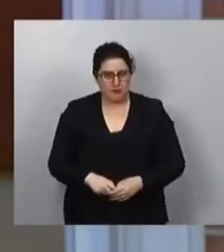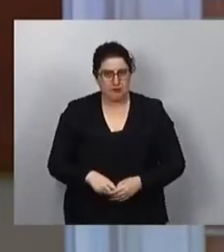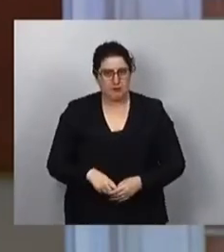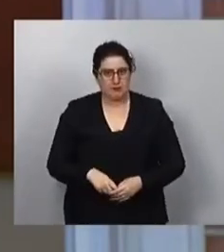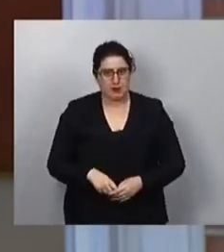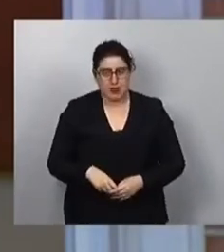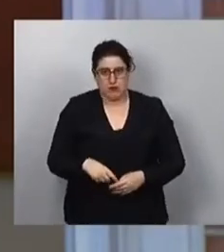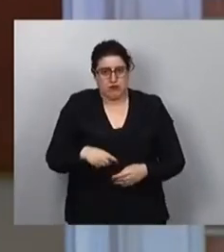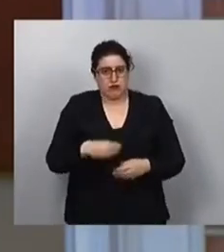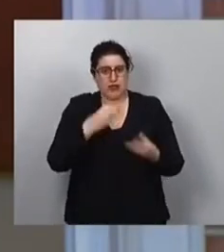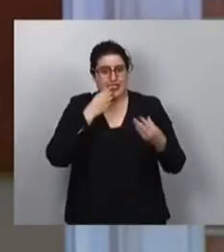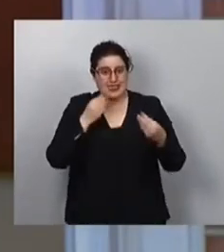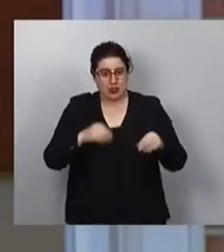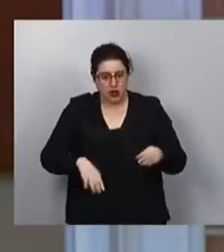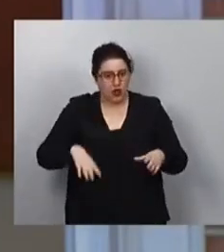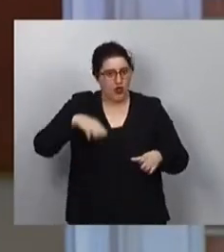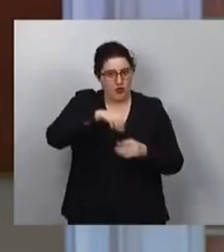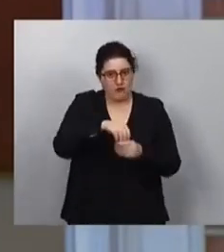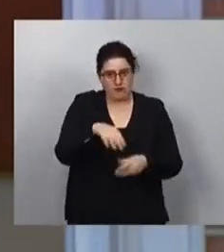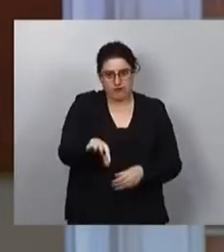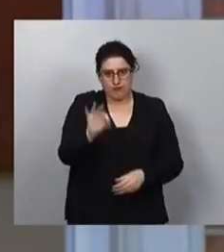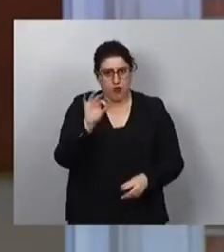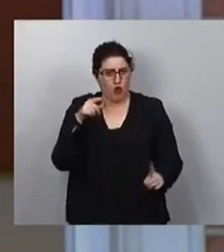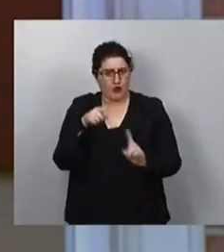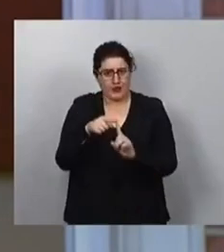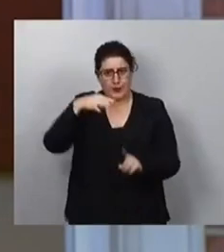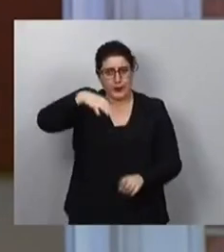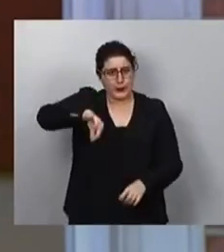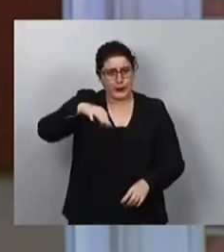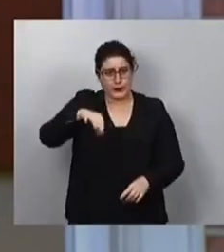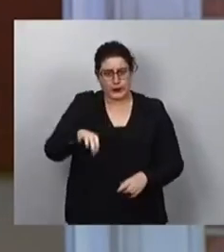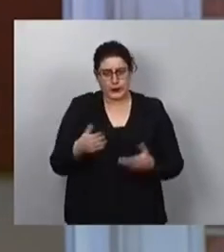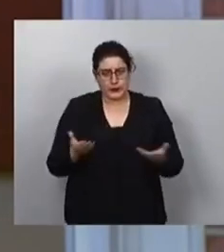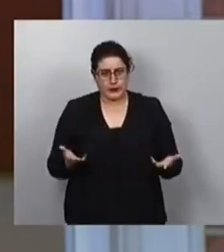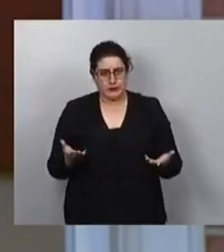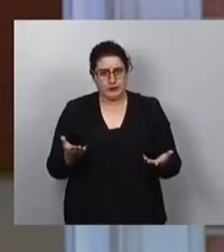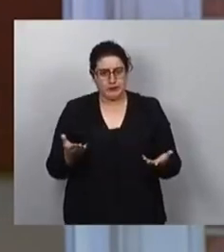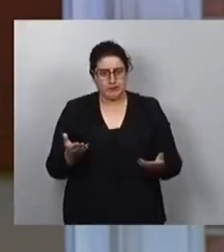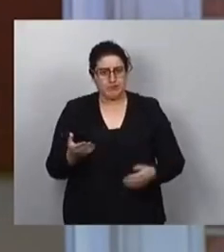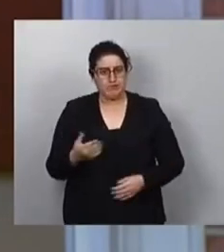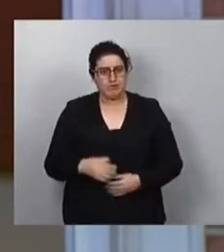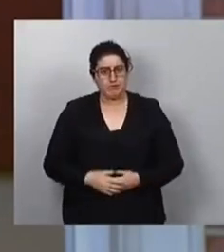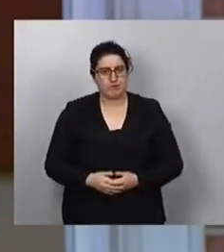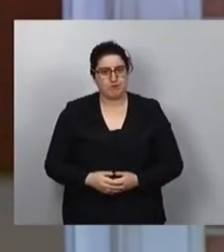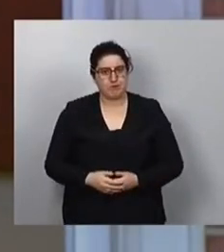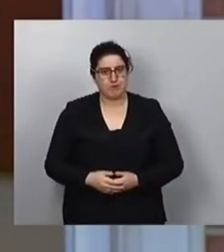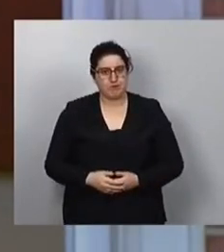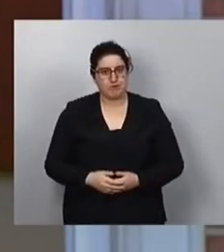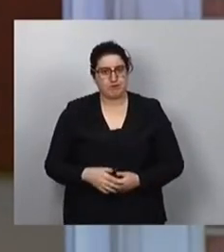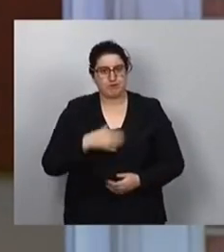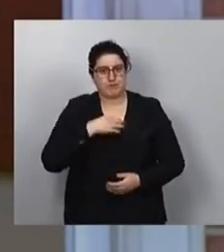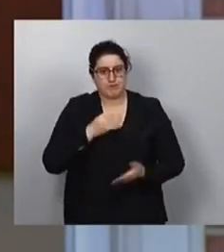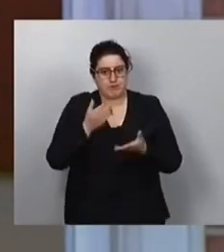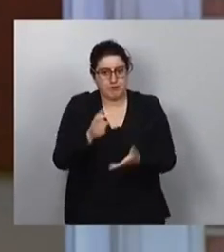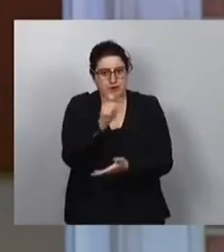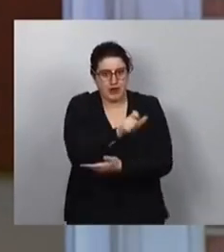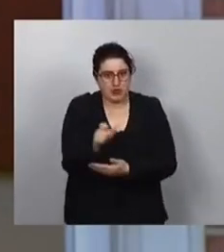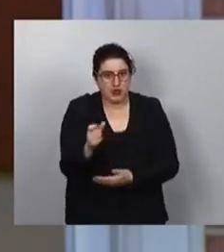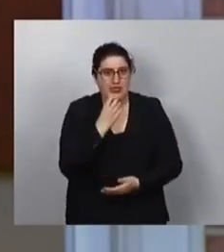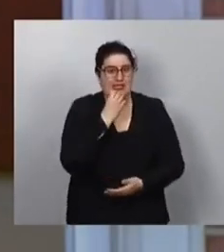se basa en el respeto internacional y ha explicado que no se reconocen cambios en las fronteras